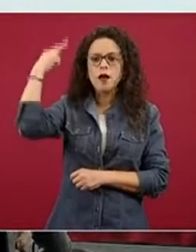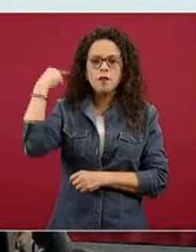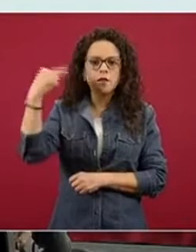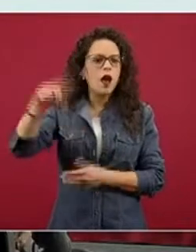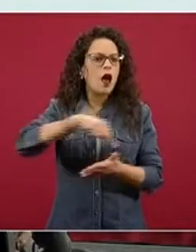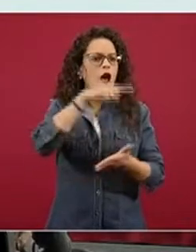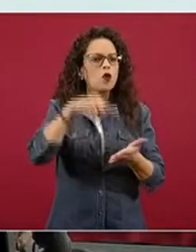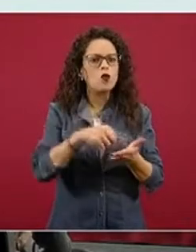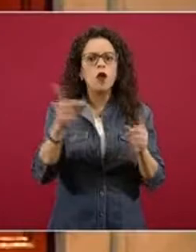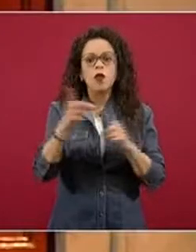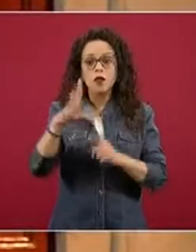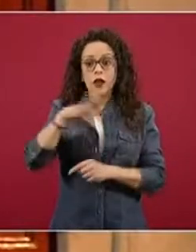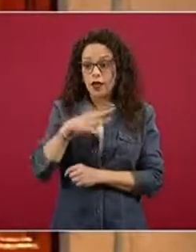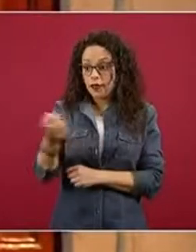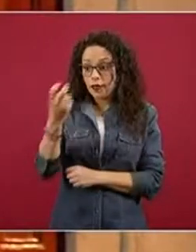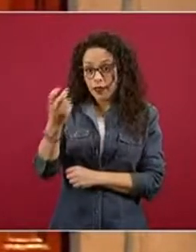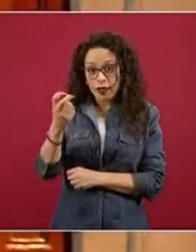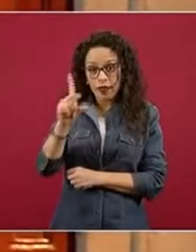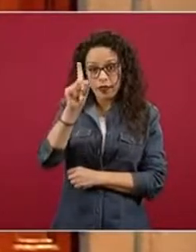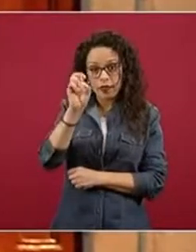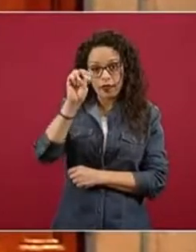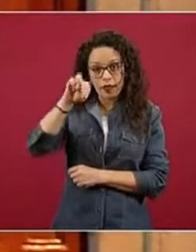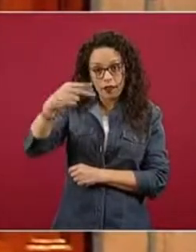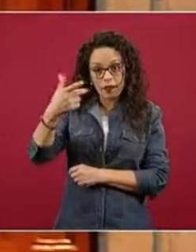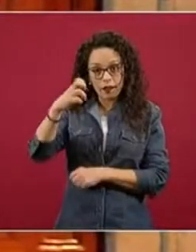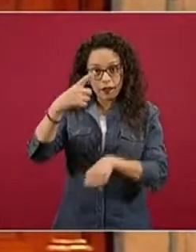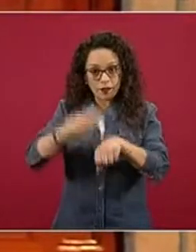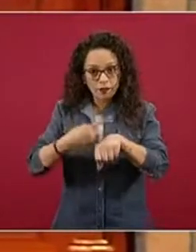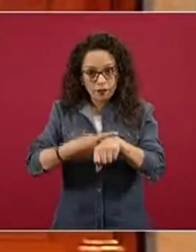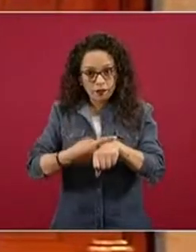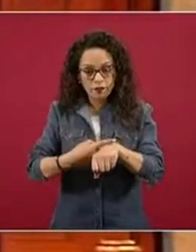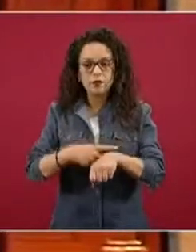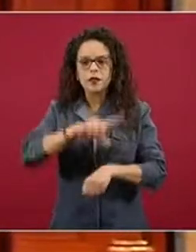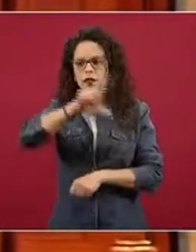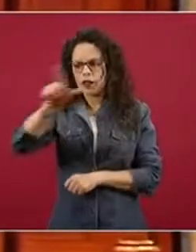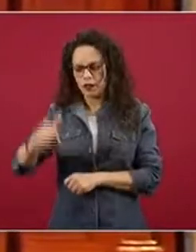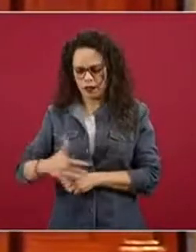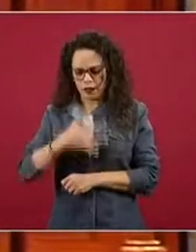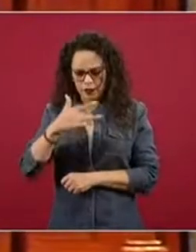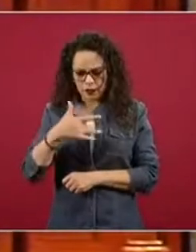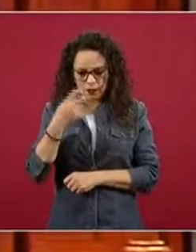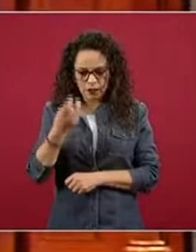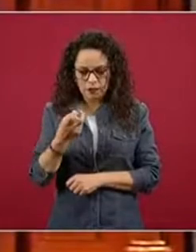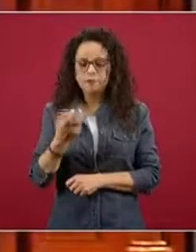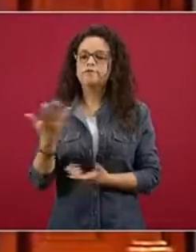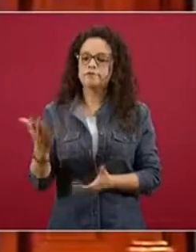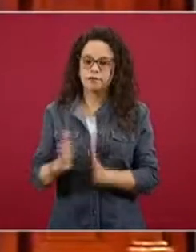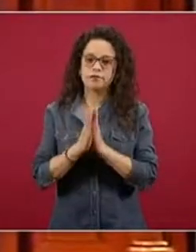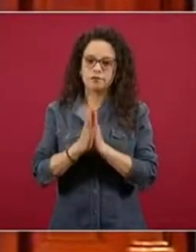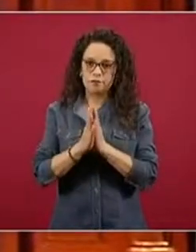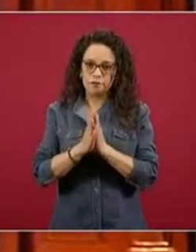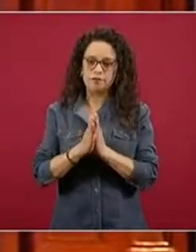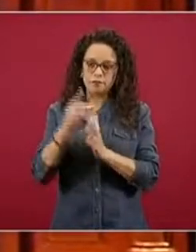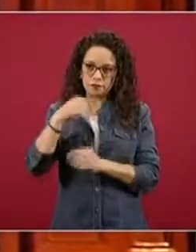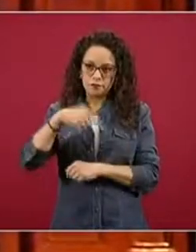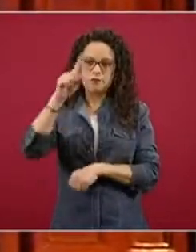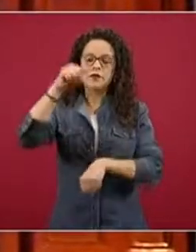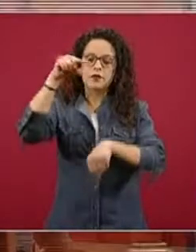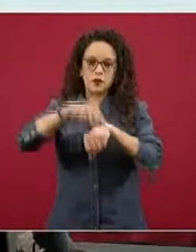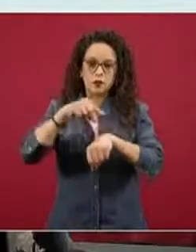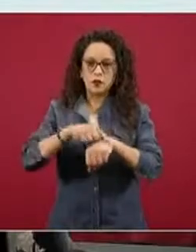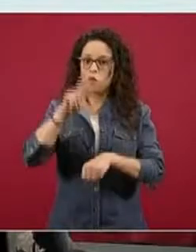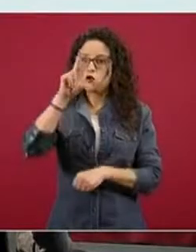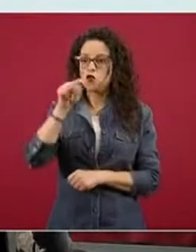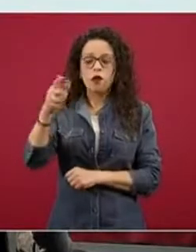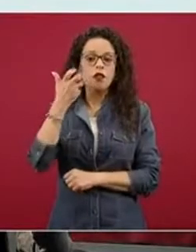y tengo estas manifestaciones, puedo tener dengue. Entonces, recuerden, no automedicarse y acudir a su centro de